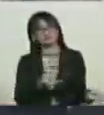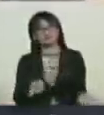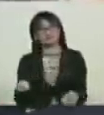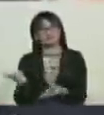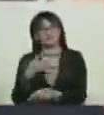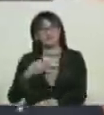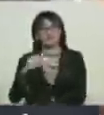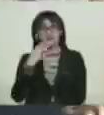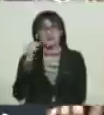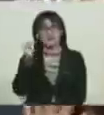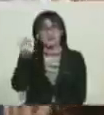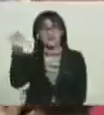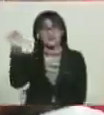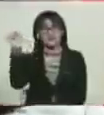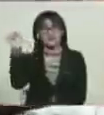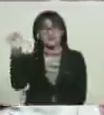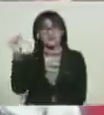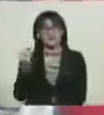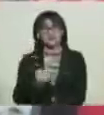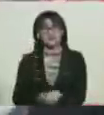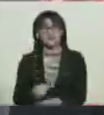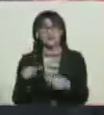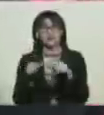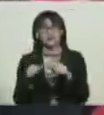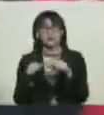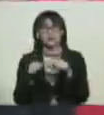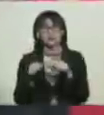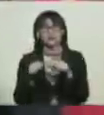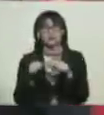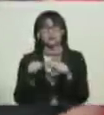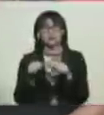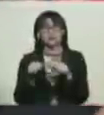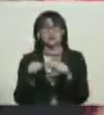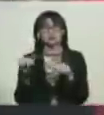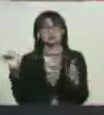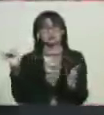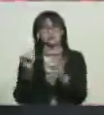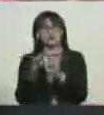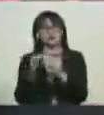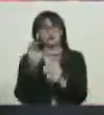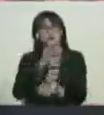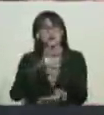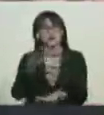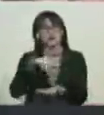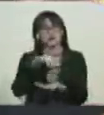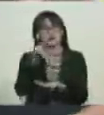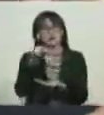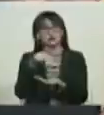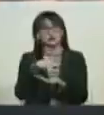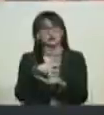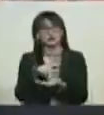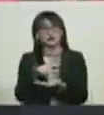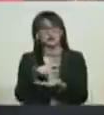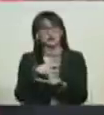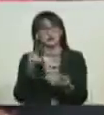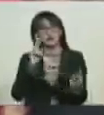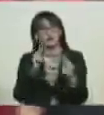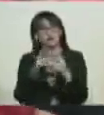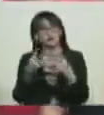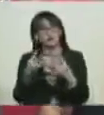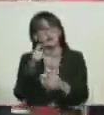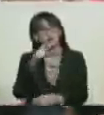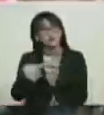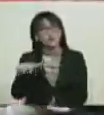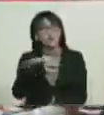candidato Nicolás Maduro Moros. Continúa esta gira por todo el territorio nacional en ese encuentro con el pueblo, con